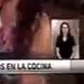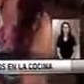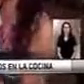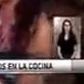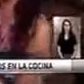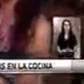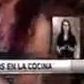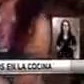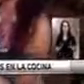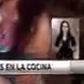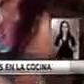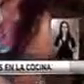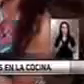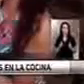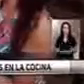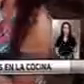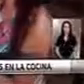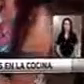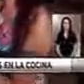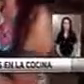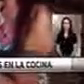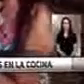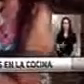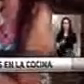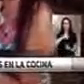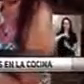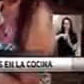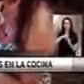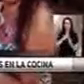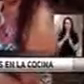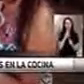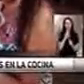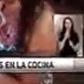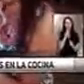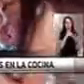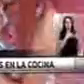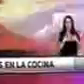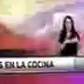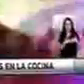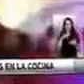Muy bueno. Esta es la fusión de comida mexicana y americana.